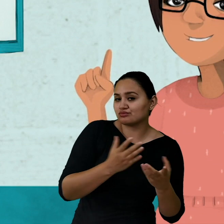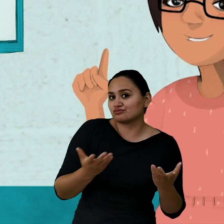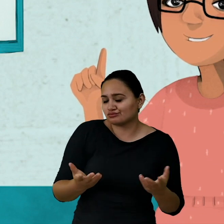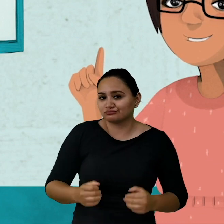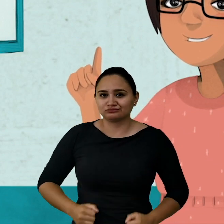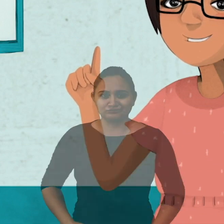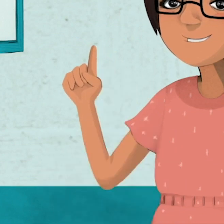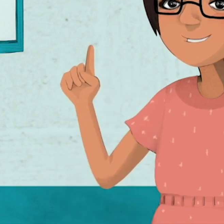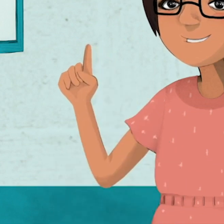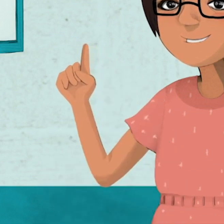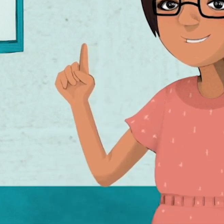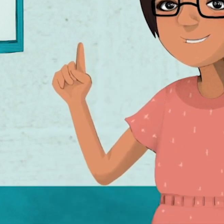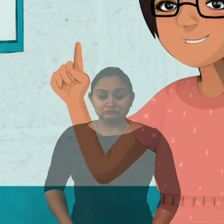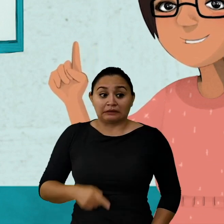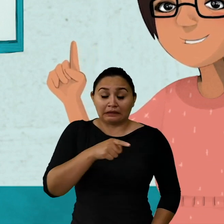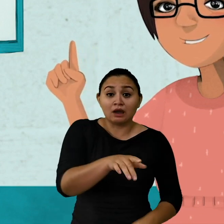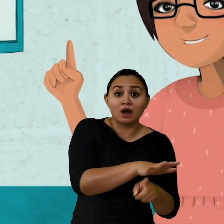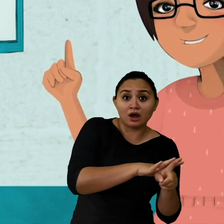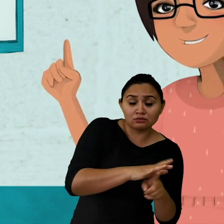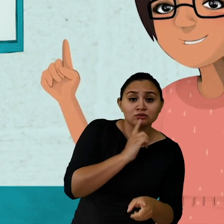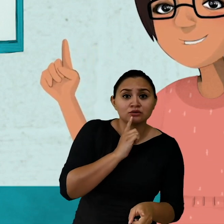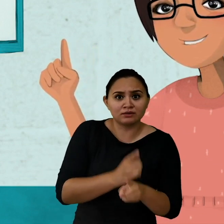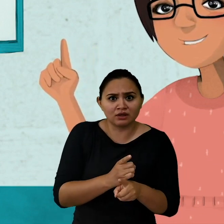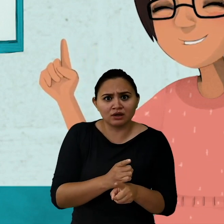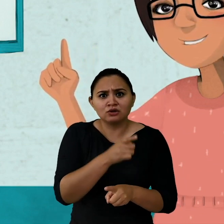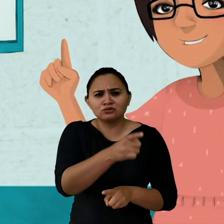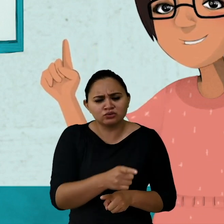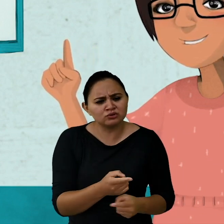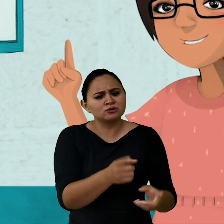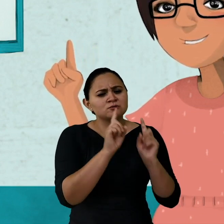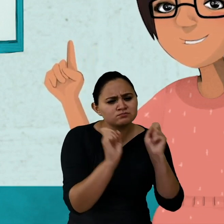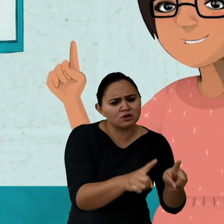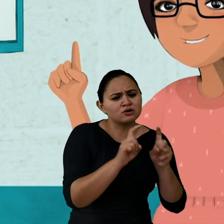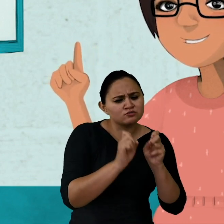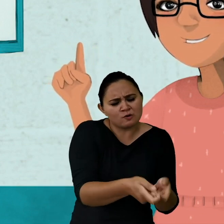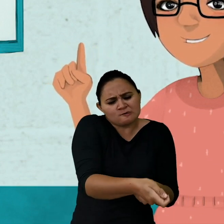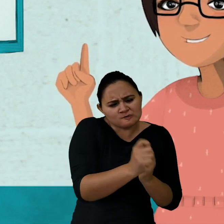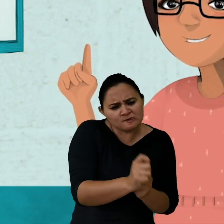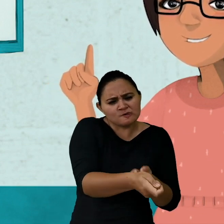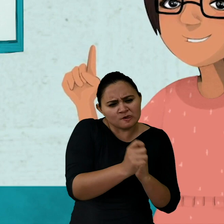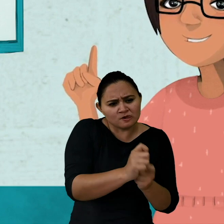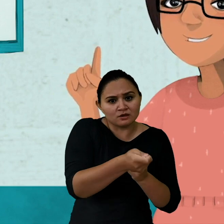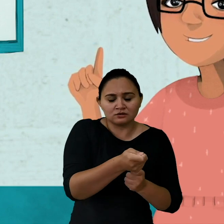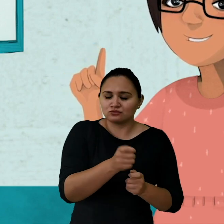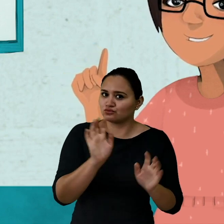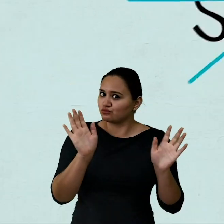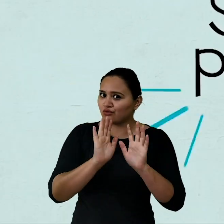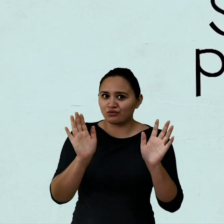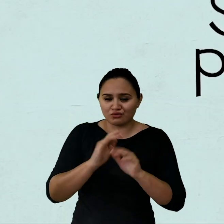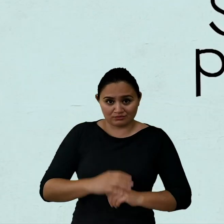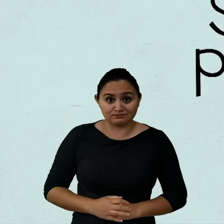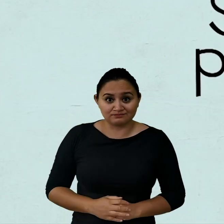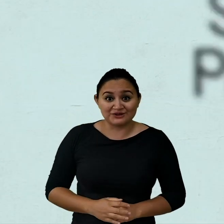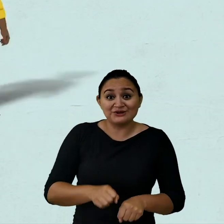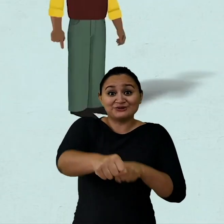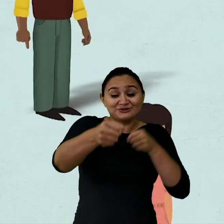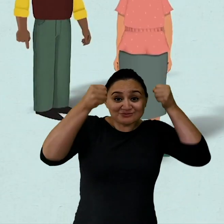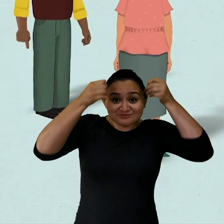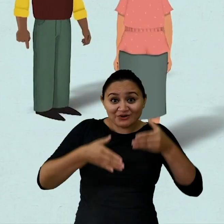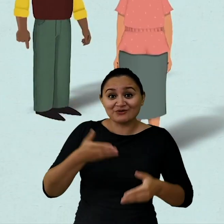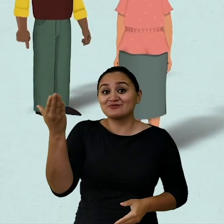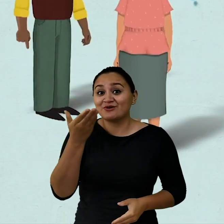abuso sexual. Y si es así, no lo revictimices ni le hagas más preguntas. Un